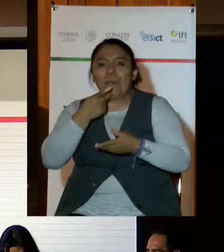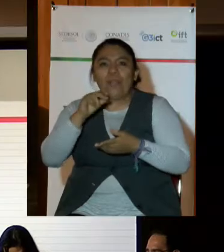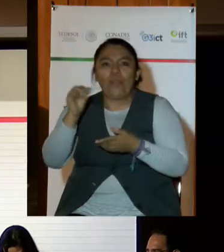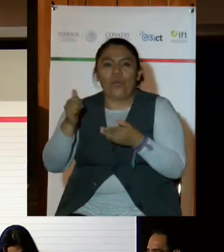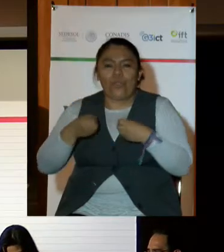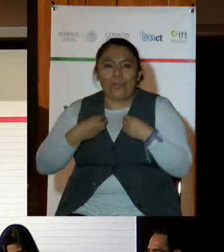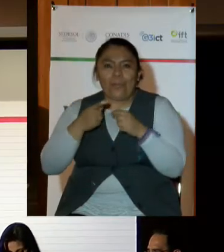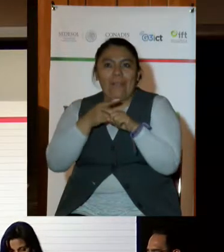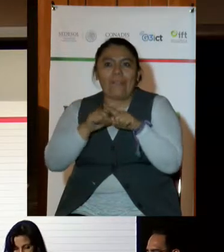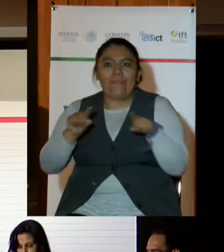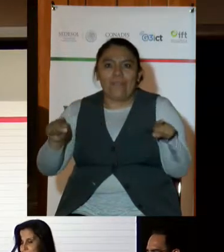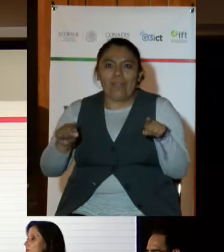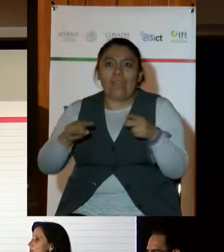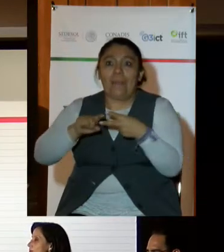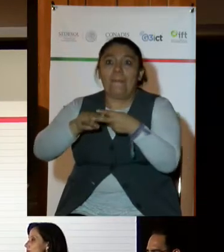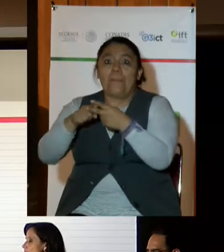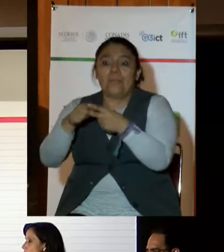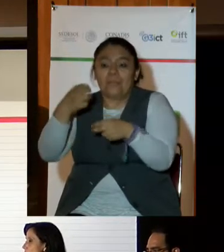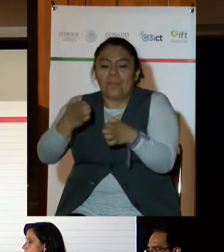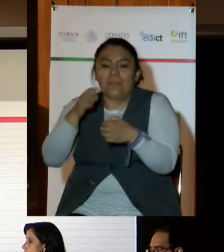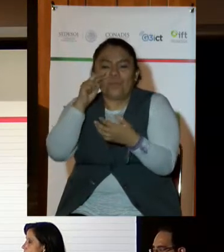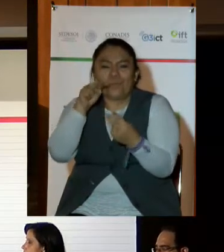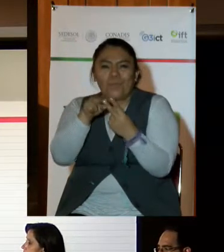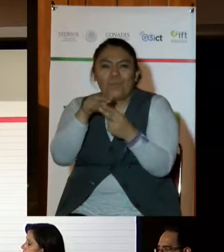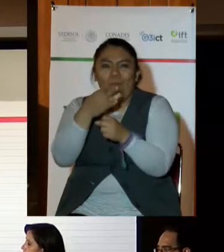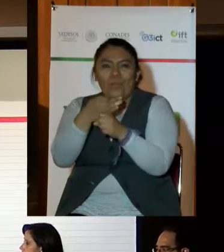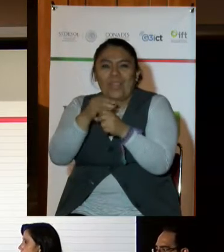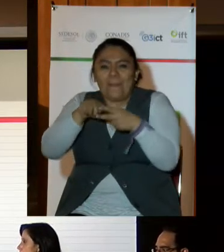de telecomunicaciones en un lapso de 2 años.